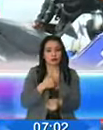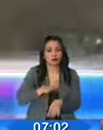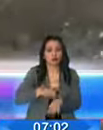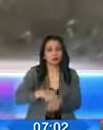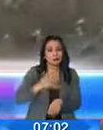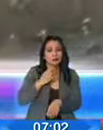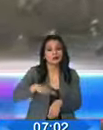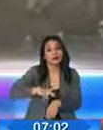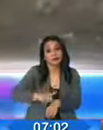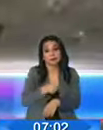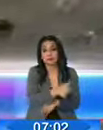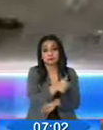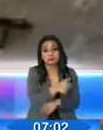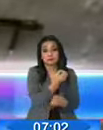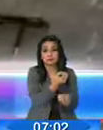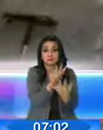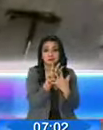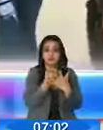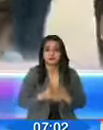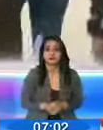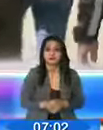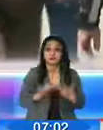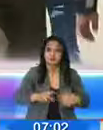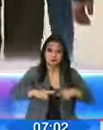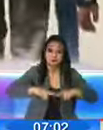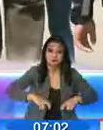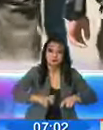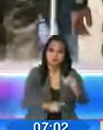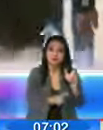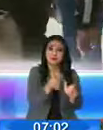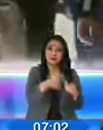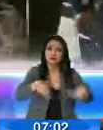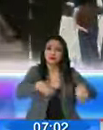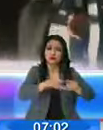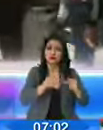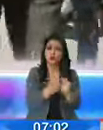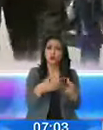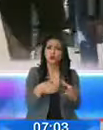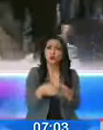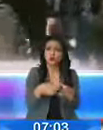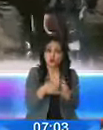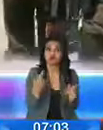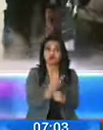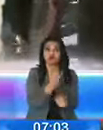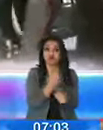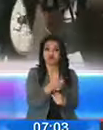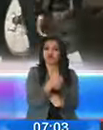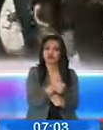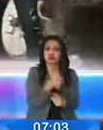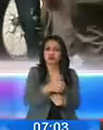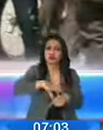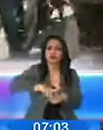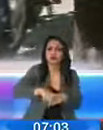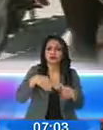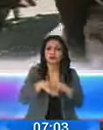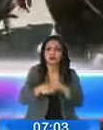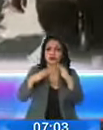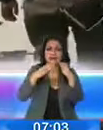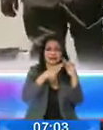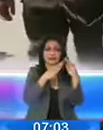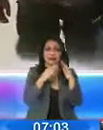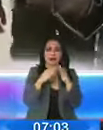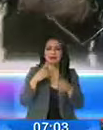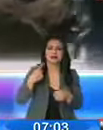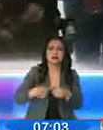sustraídas. Según las primeras investigaciones, los detenidos pertenecerían a una presunta banda dedicada al robo de domicilios en